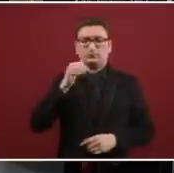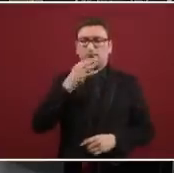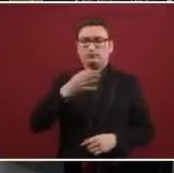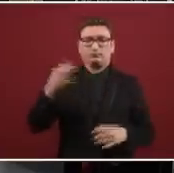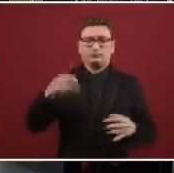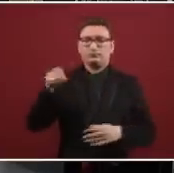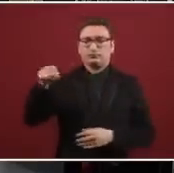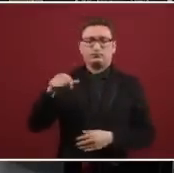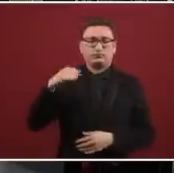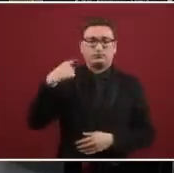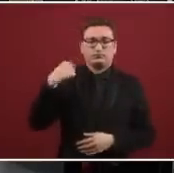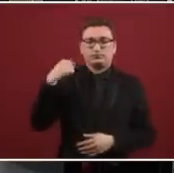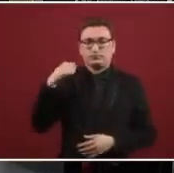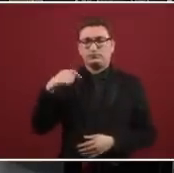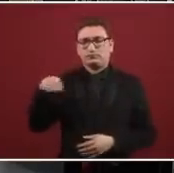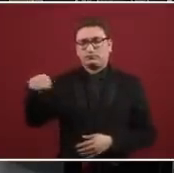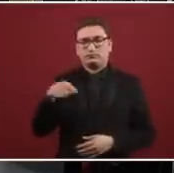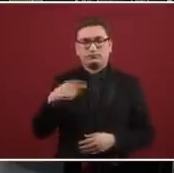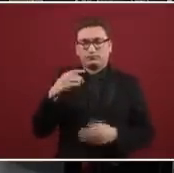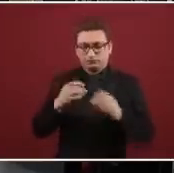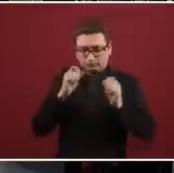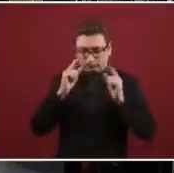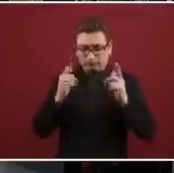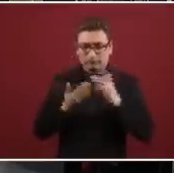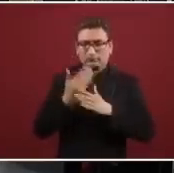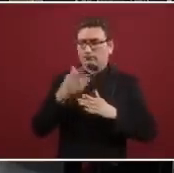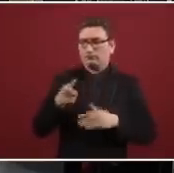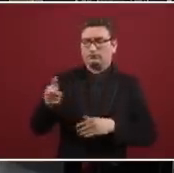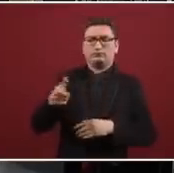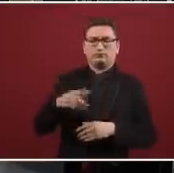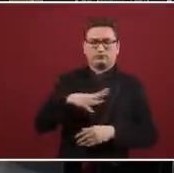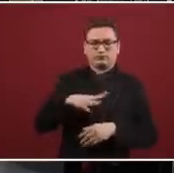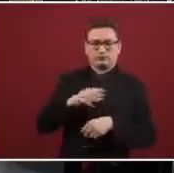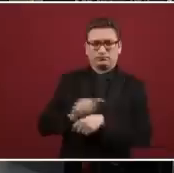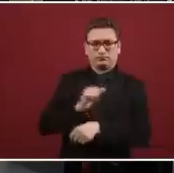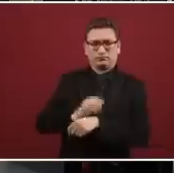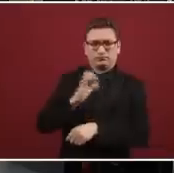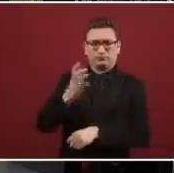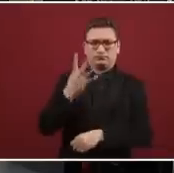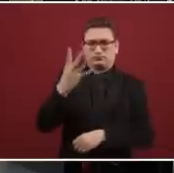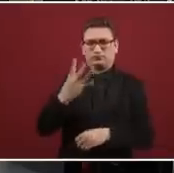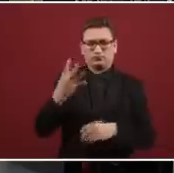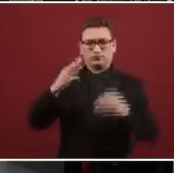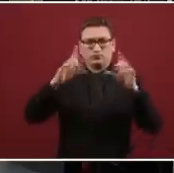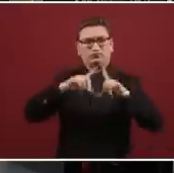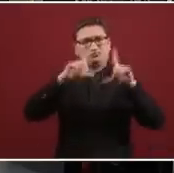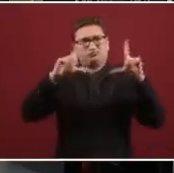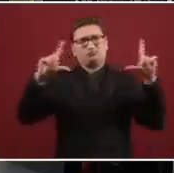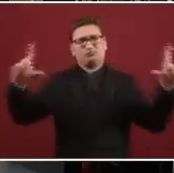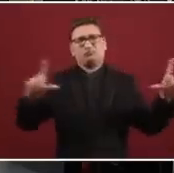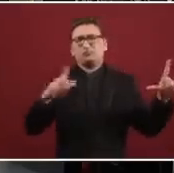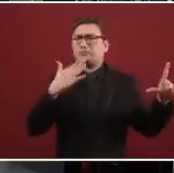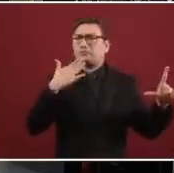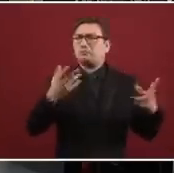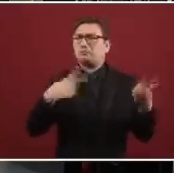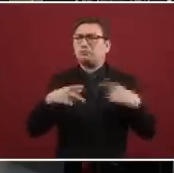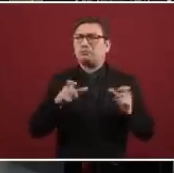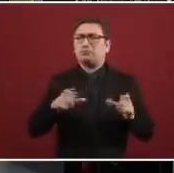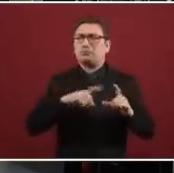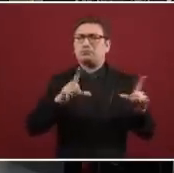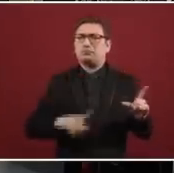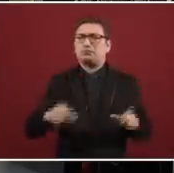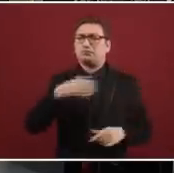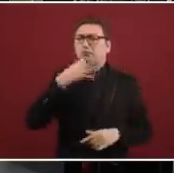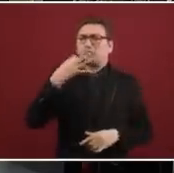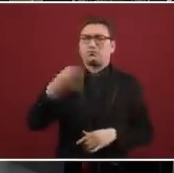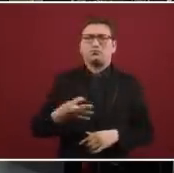que pues amanecieron con cuatro camionetas incendiadas, con una manta donde daban la bienvenida a la Guardia Nacional, advirtiendo